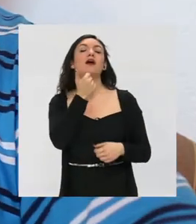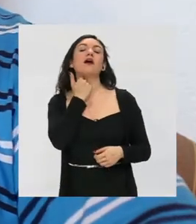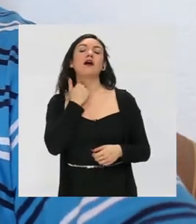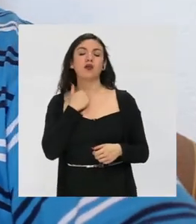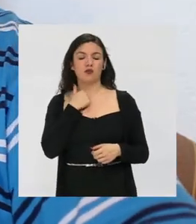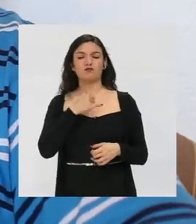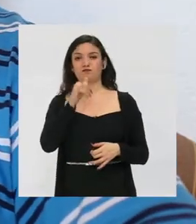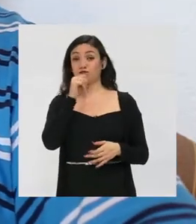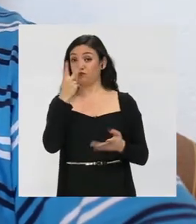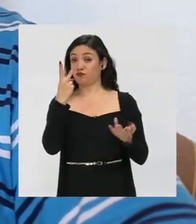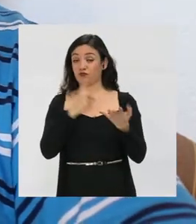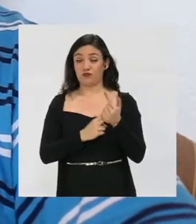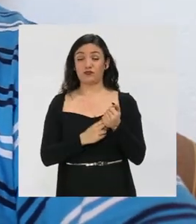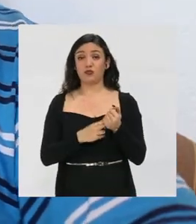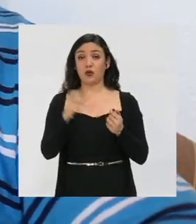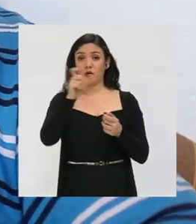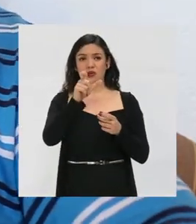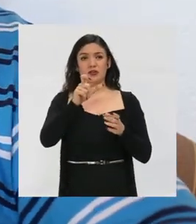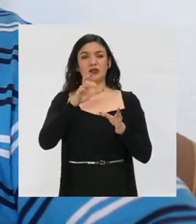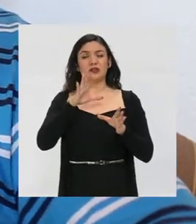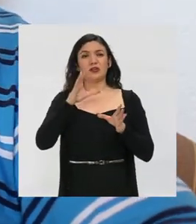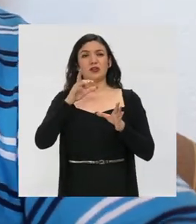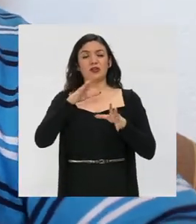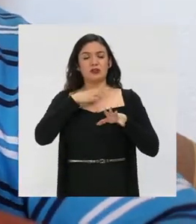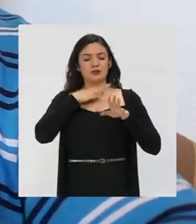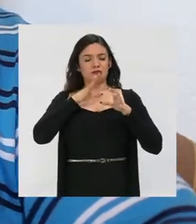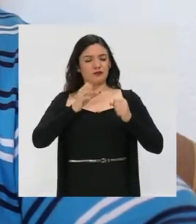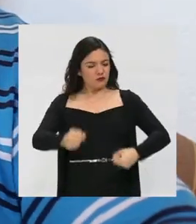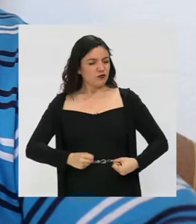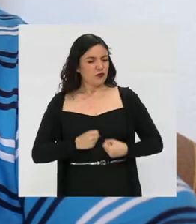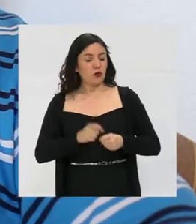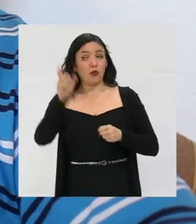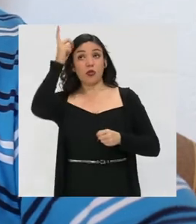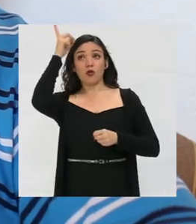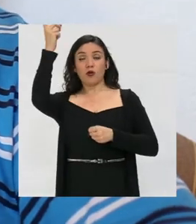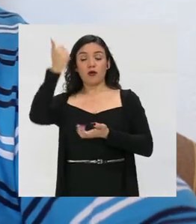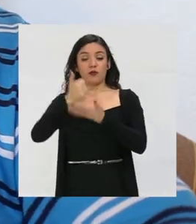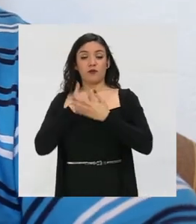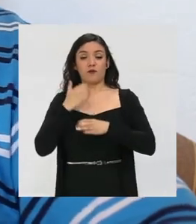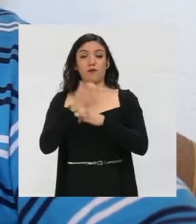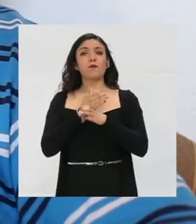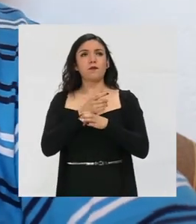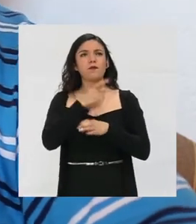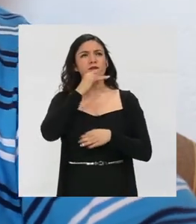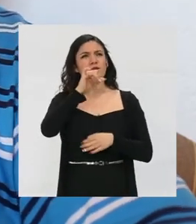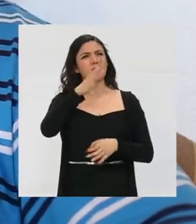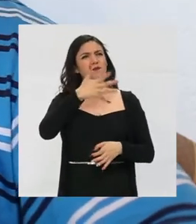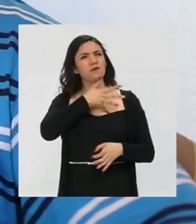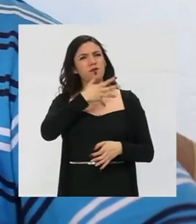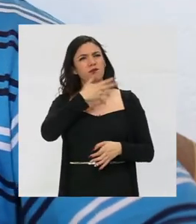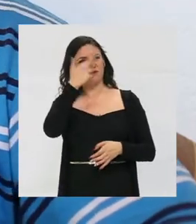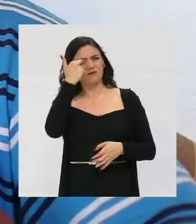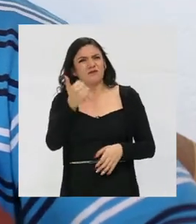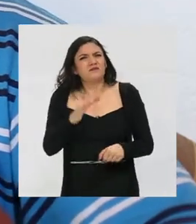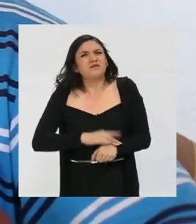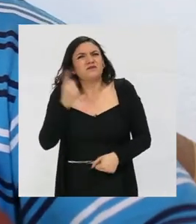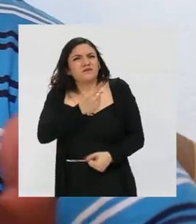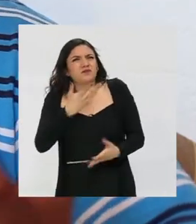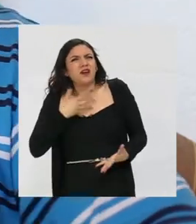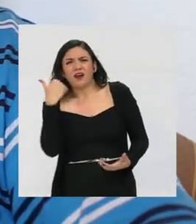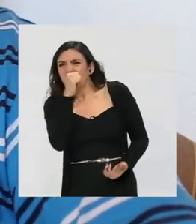drogas y en el alcohol. Cuando superas ese dolor, cuando Dios sana ese dolor, es cuando te das cuenta que no tienes razón por